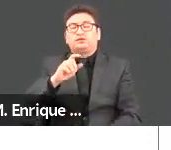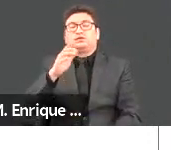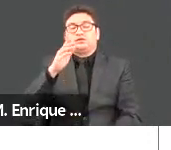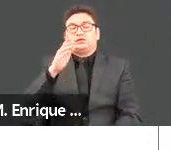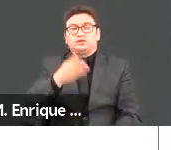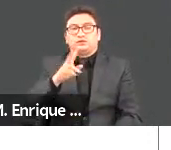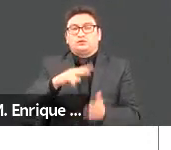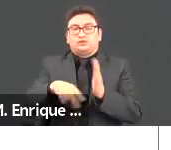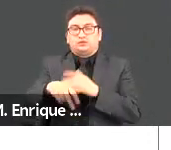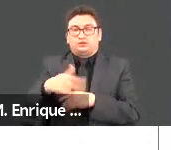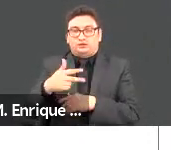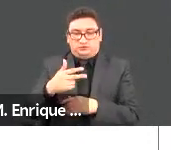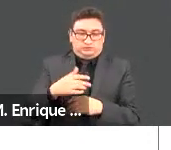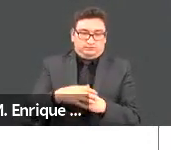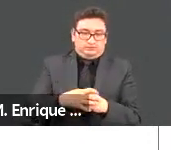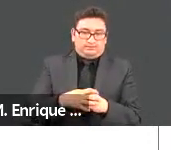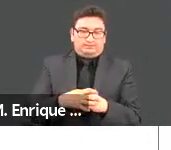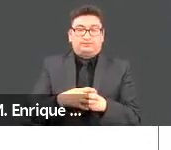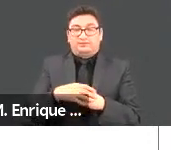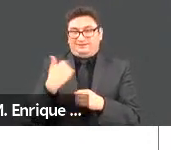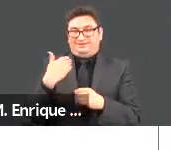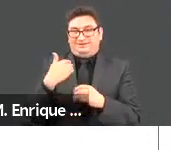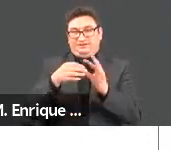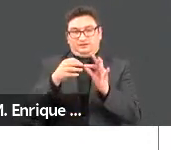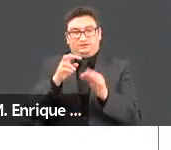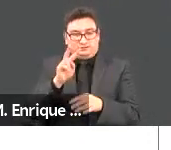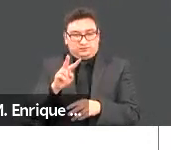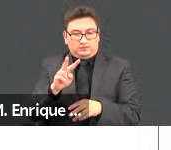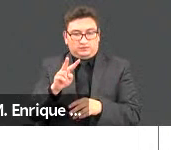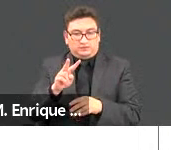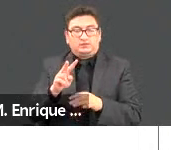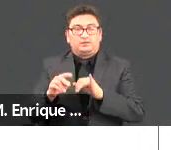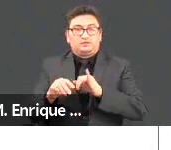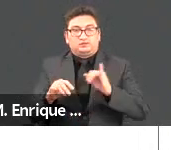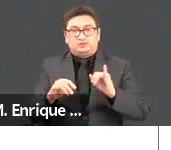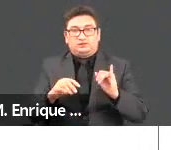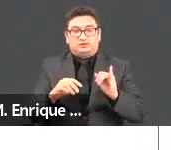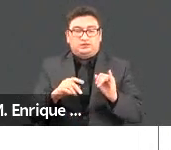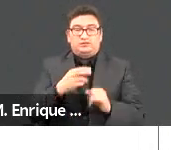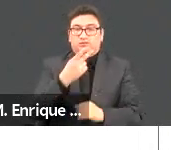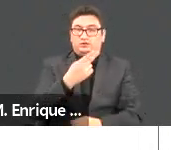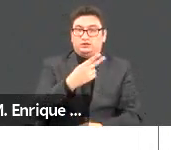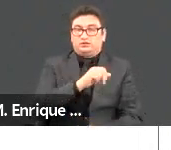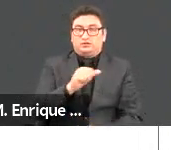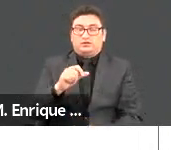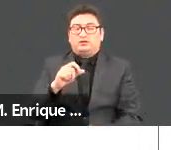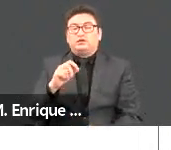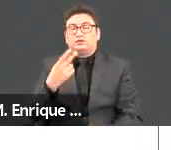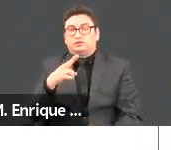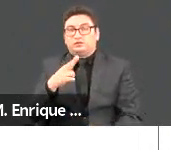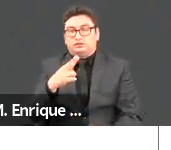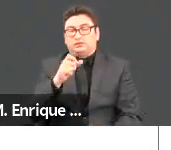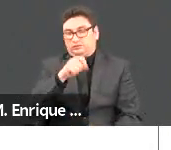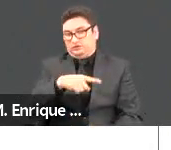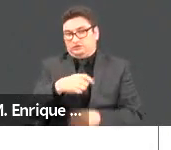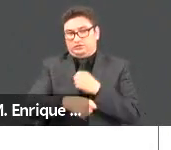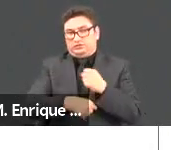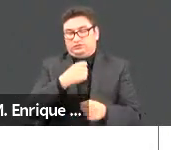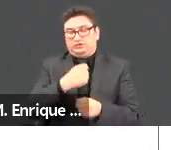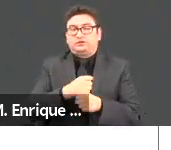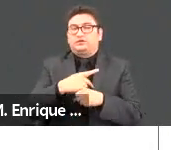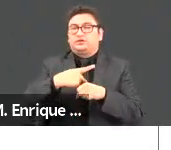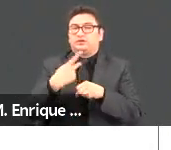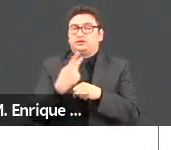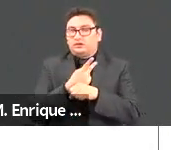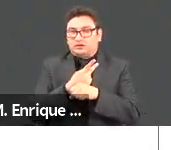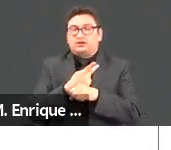20/2013, precisamente que estamos viendo, ¿sí? En pantalla del lado izquierdo de 25 de noviembre de ese año, mediante el cual,